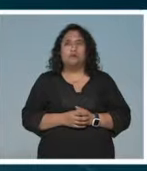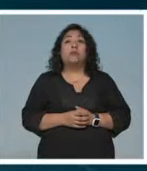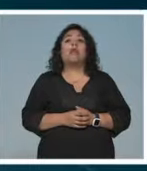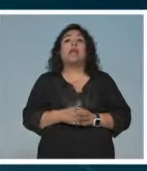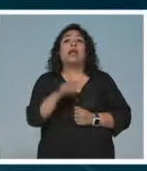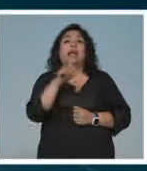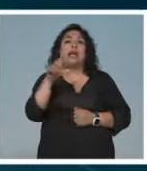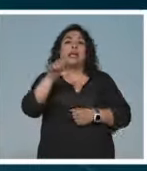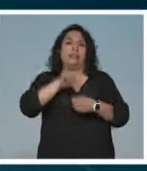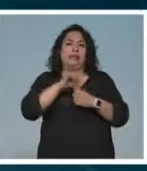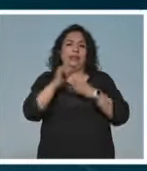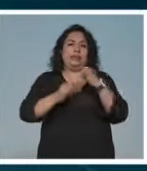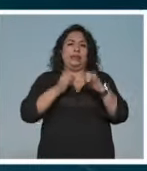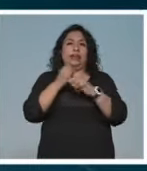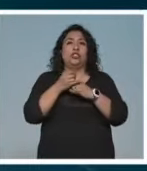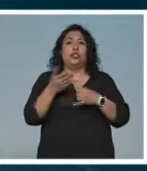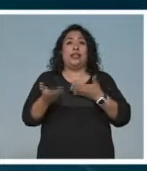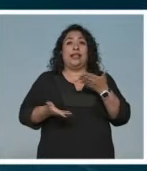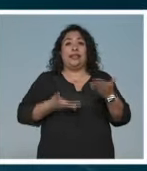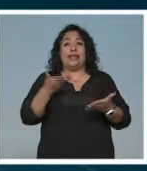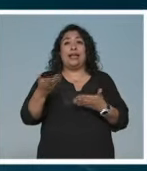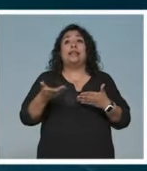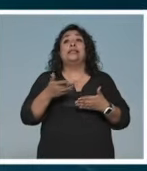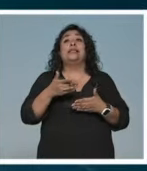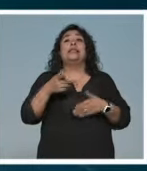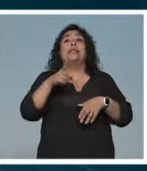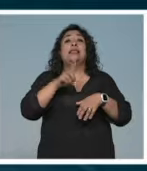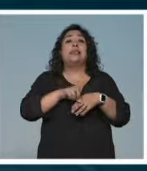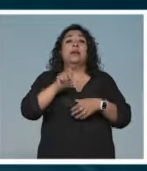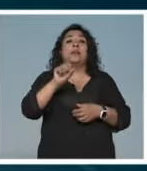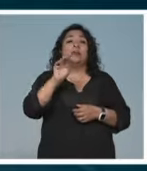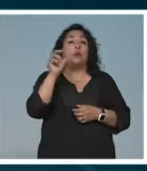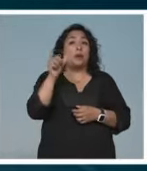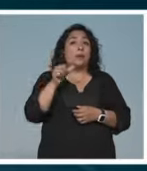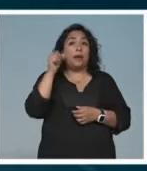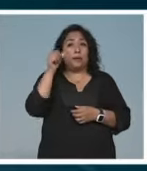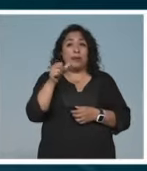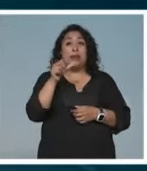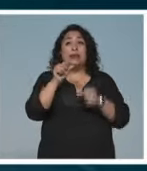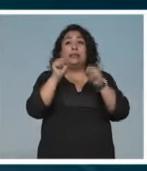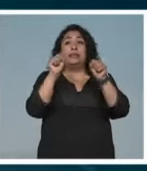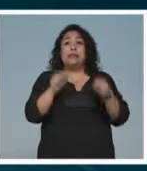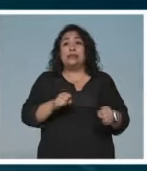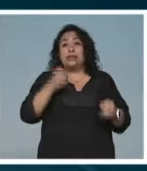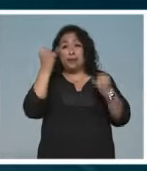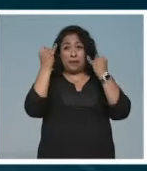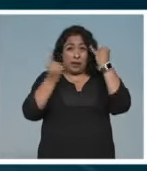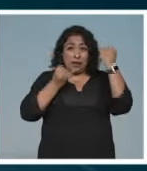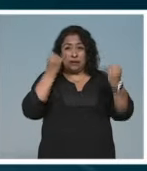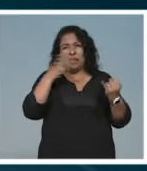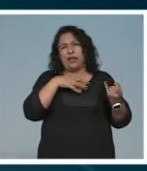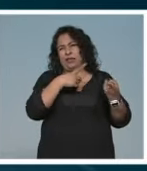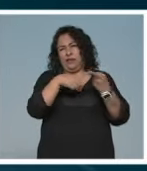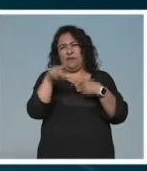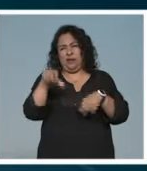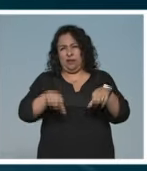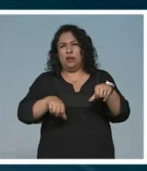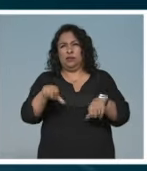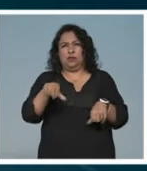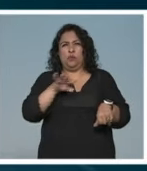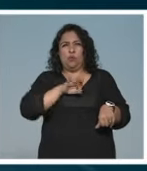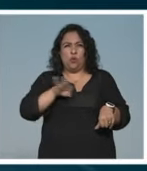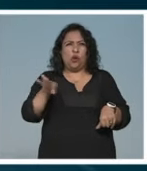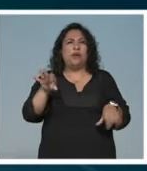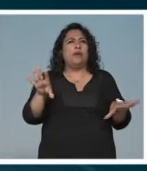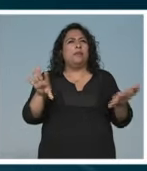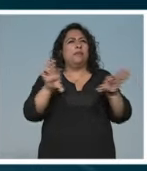Con motivo del Día Internacional de la Danza, que se celebra el 29 de abril, el Sistema de Creación realizará una serie de actividades que permitirán